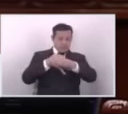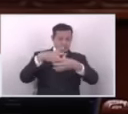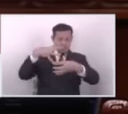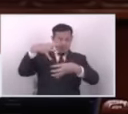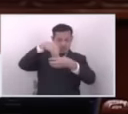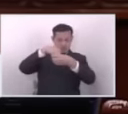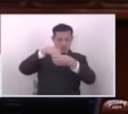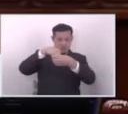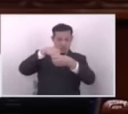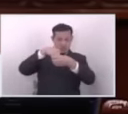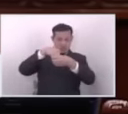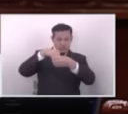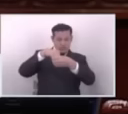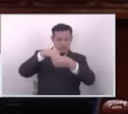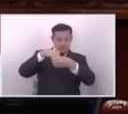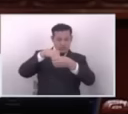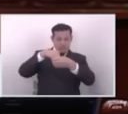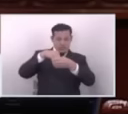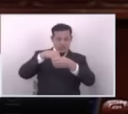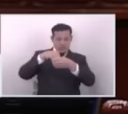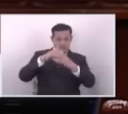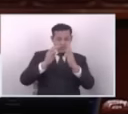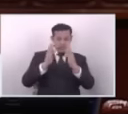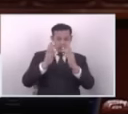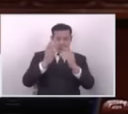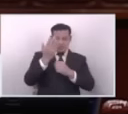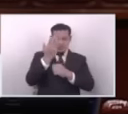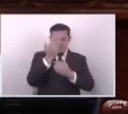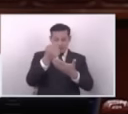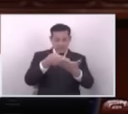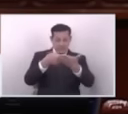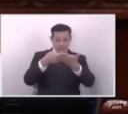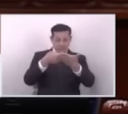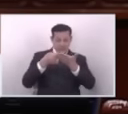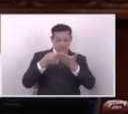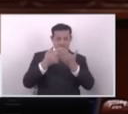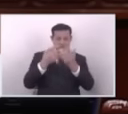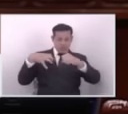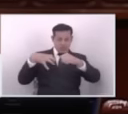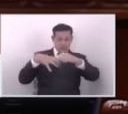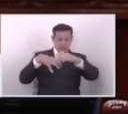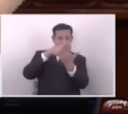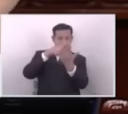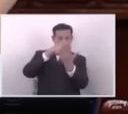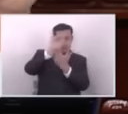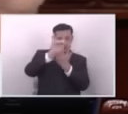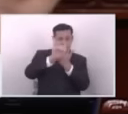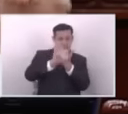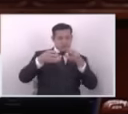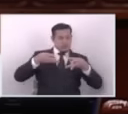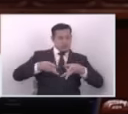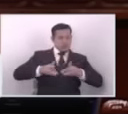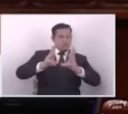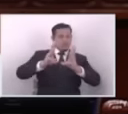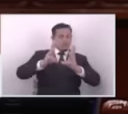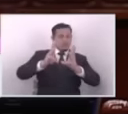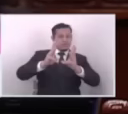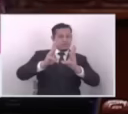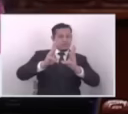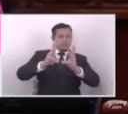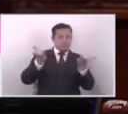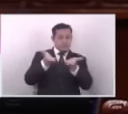tienen enfrente de sus narices, para la corrupción de proyectos estratégicos que